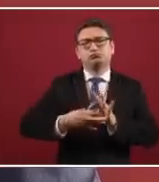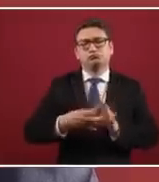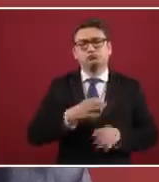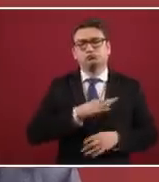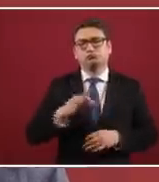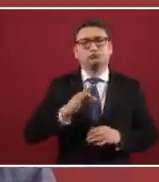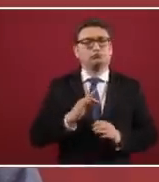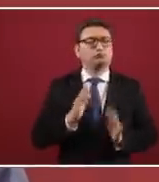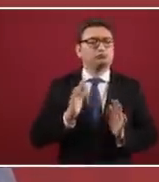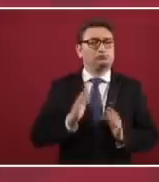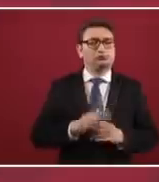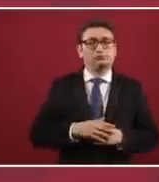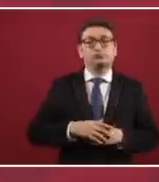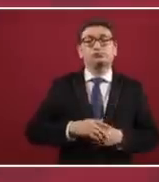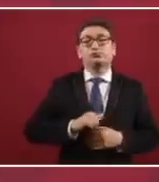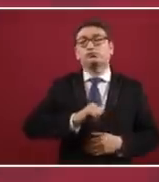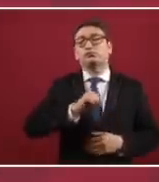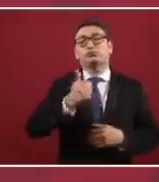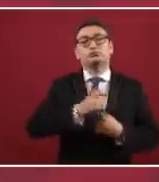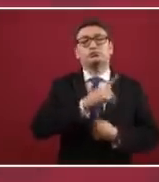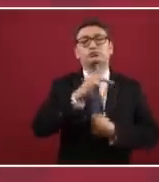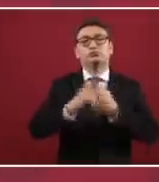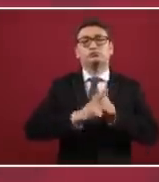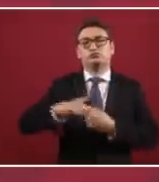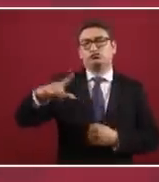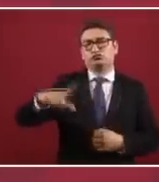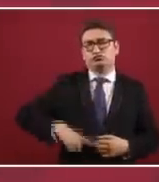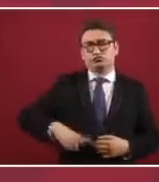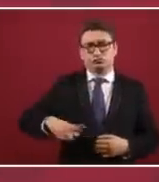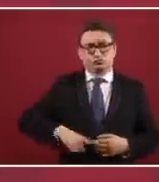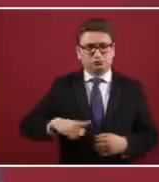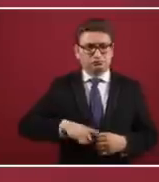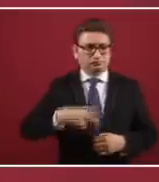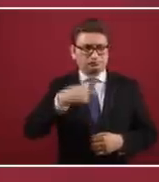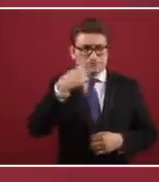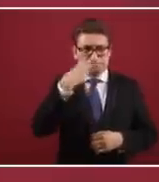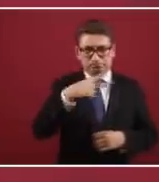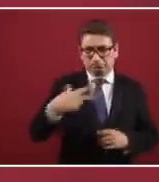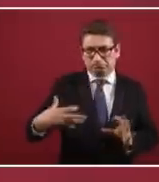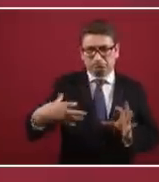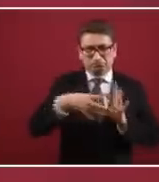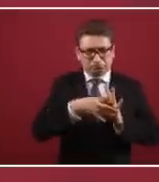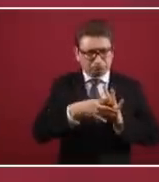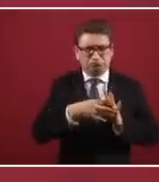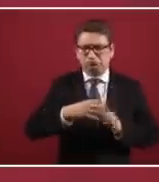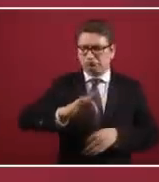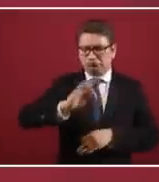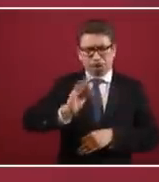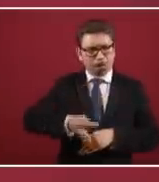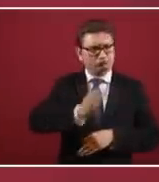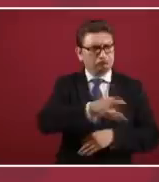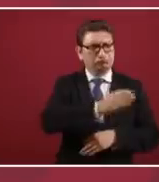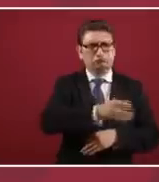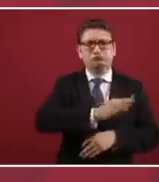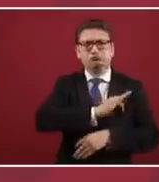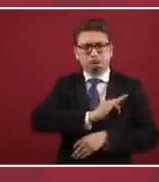a todos los gobiernos del mundo y abrazamos a todos los pueblos del